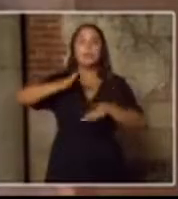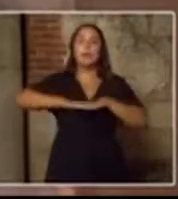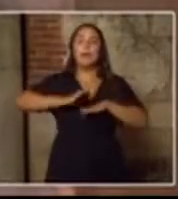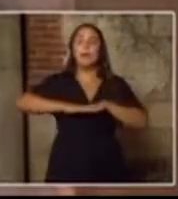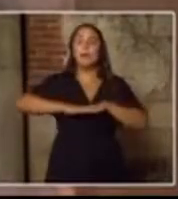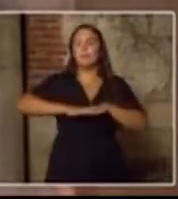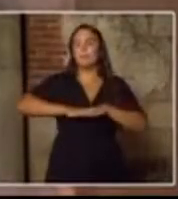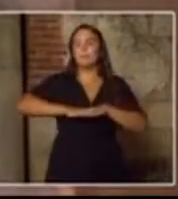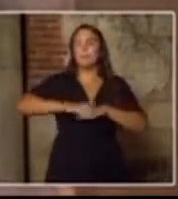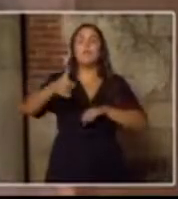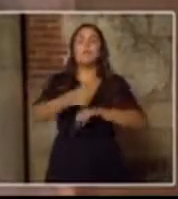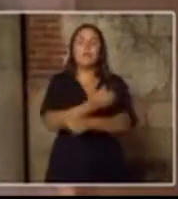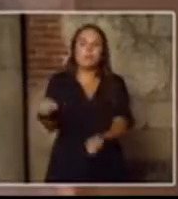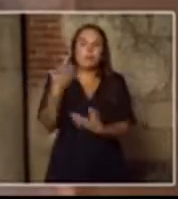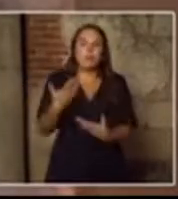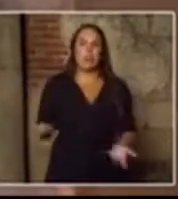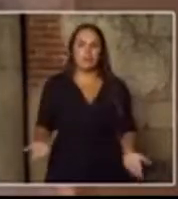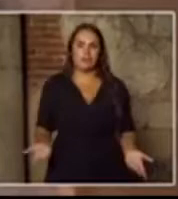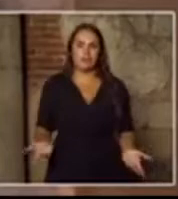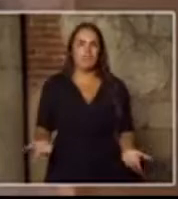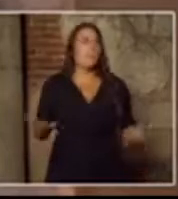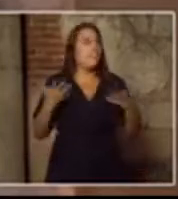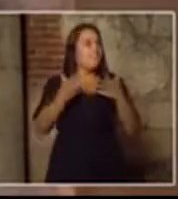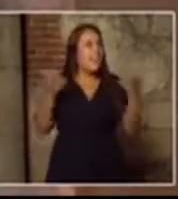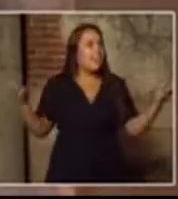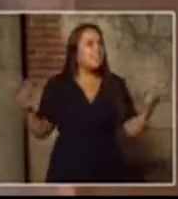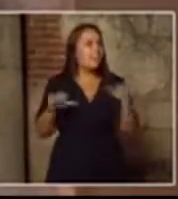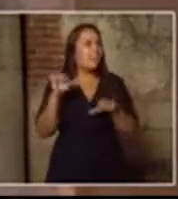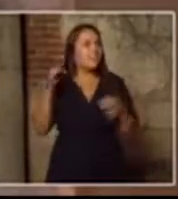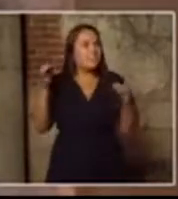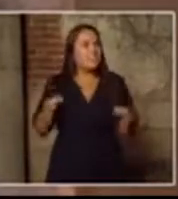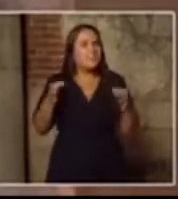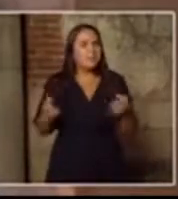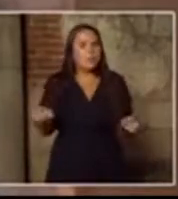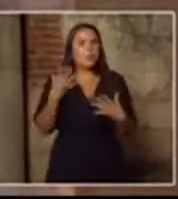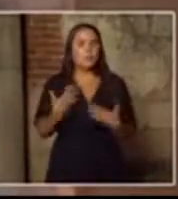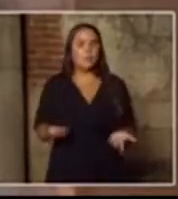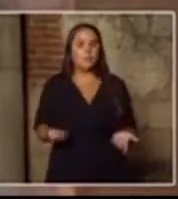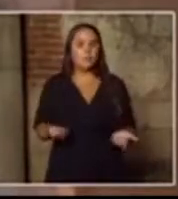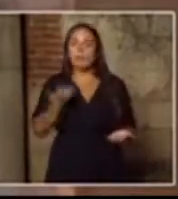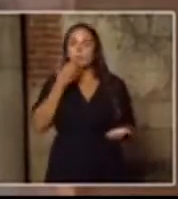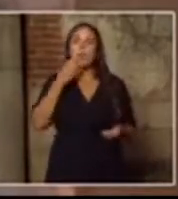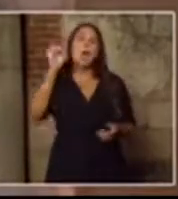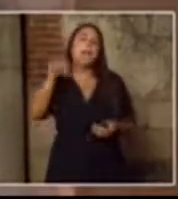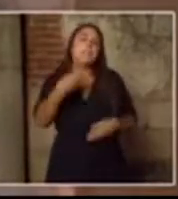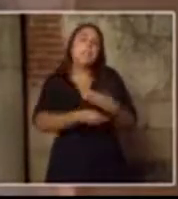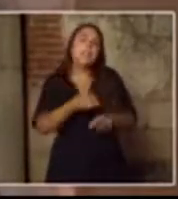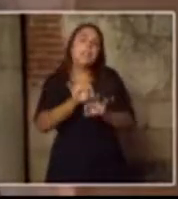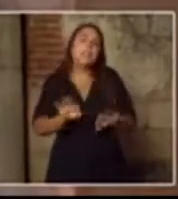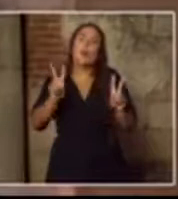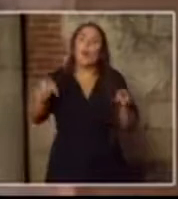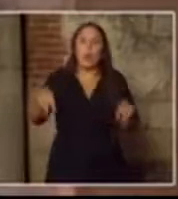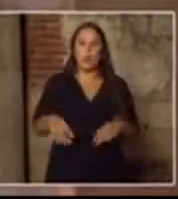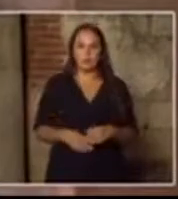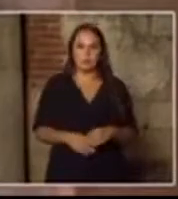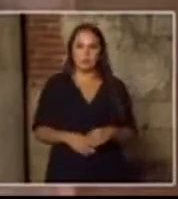vecinos. En aquellos dichos que siempre nos han trasladado de aquí nunca se hace nada